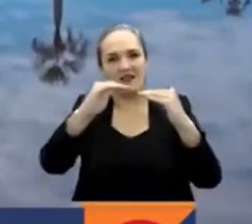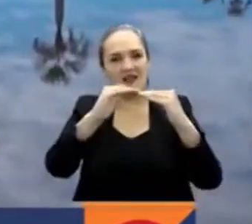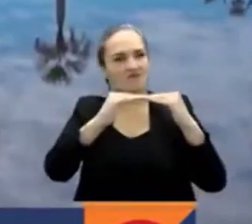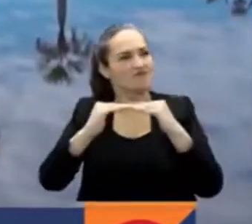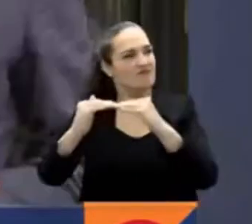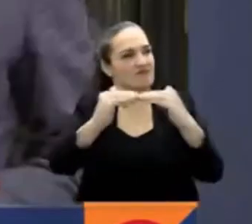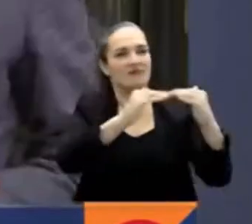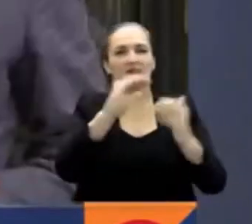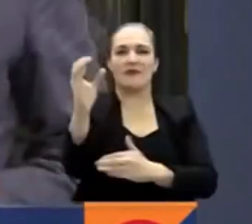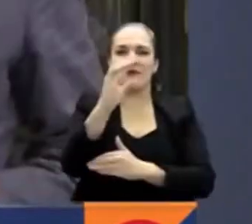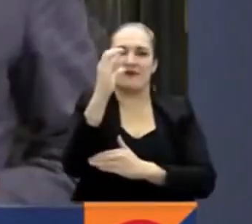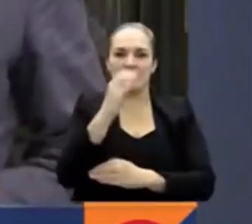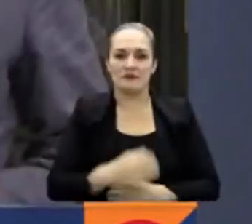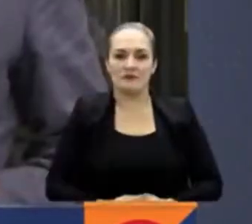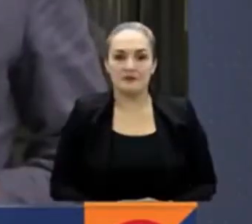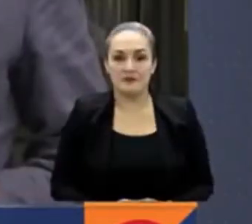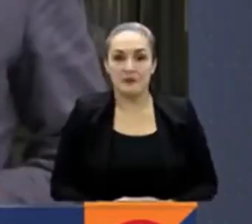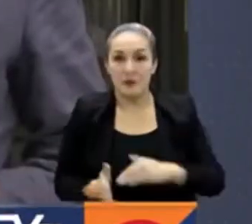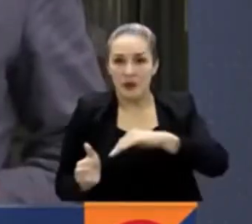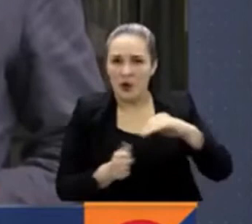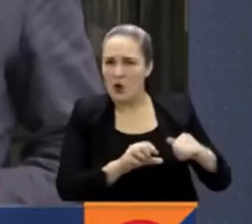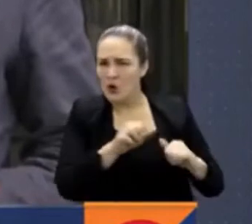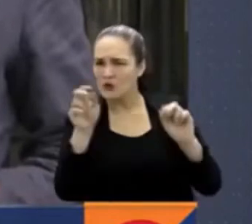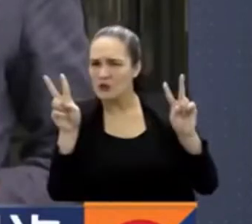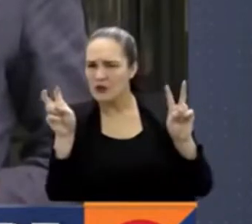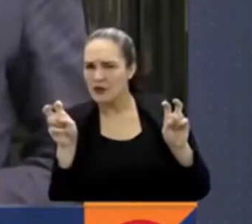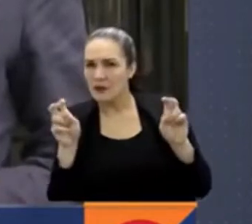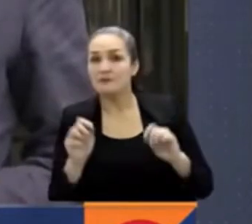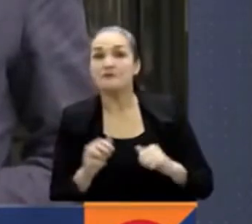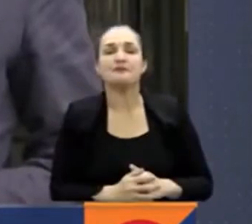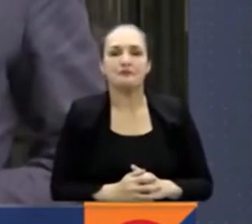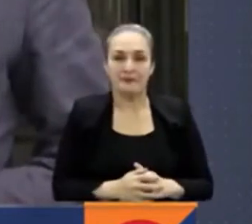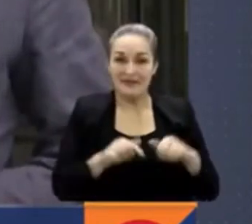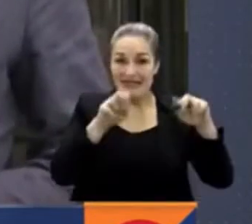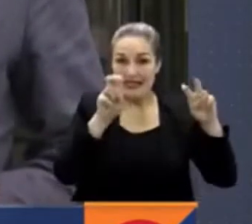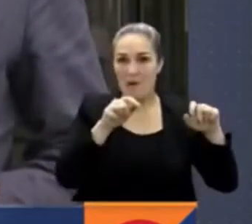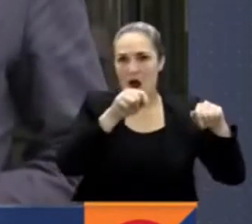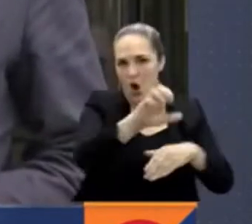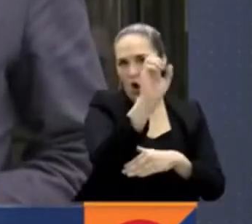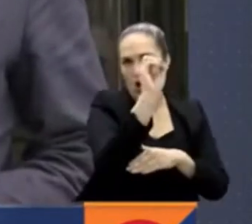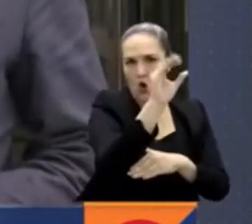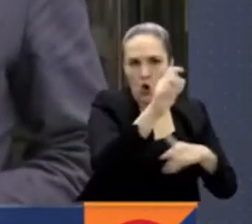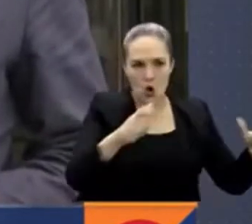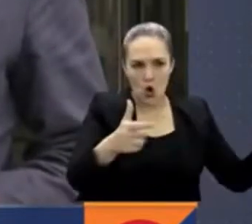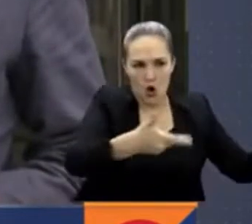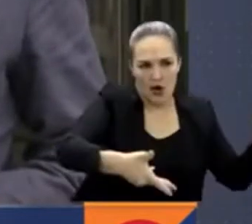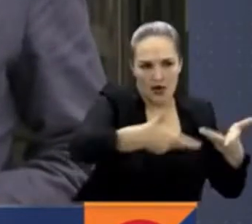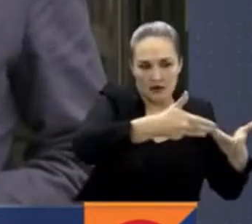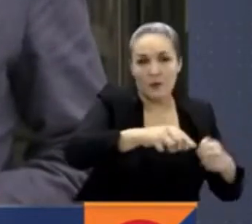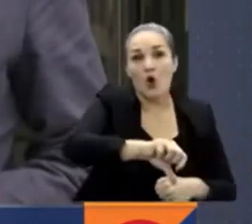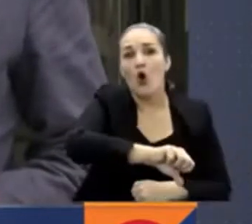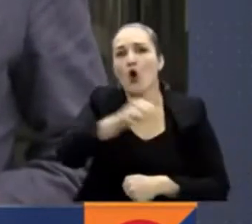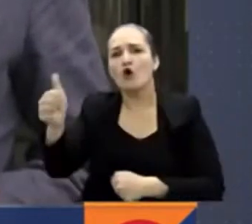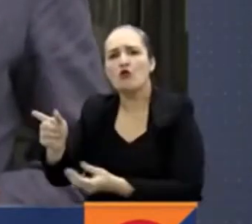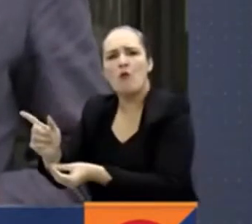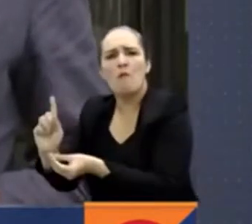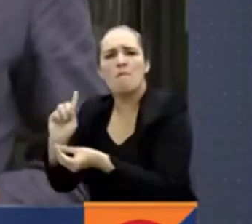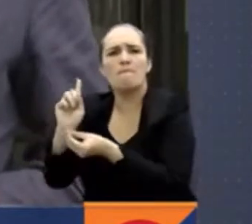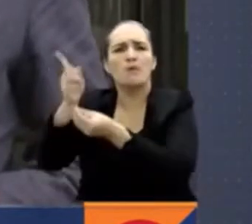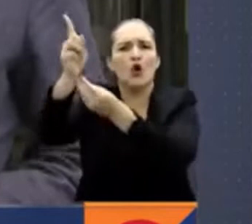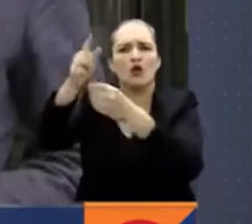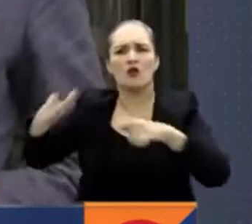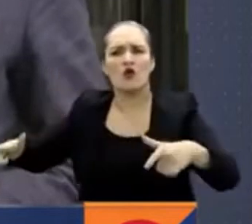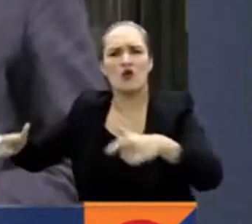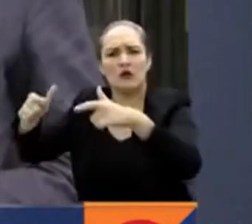Colombia. Bueno, John, cambiemos de tema. En el Congreso de la República hay posiciones divididas frente a la propuesta que lanzó el presidente